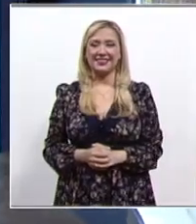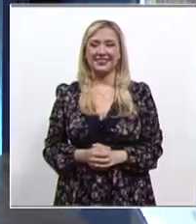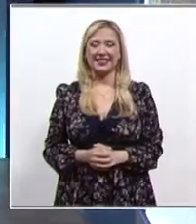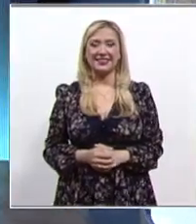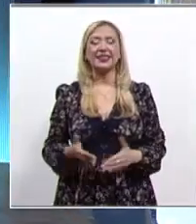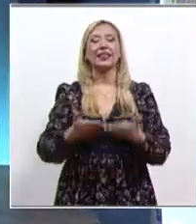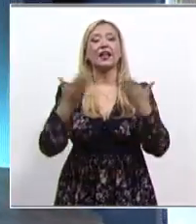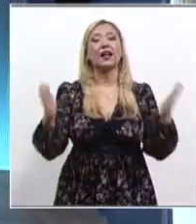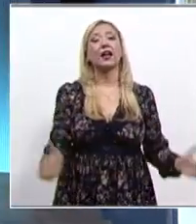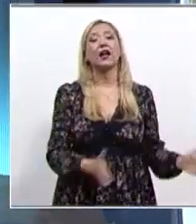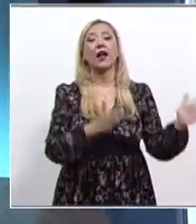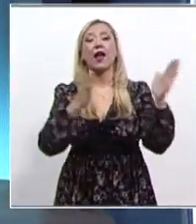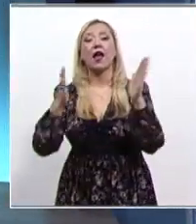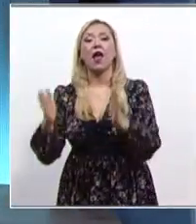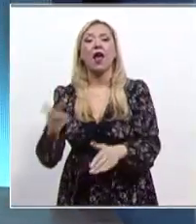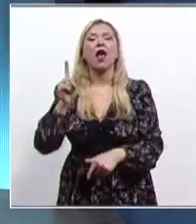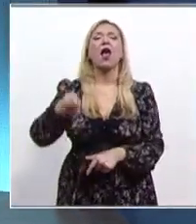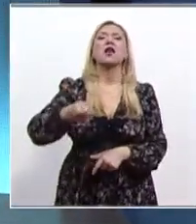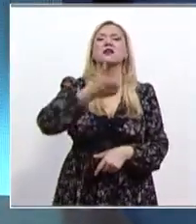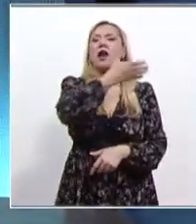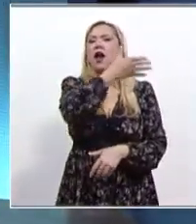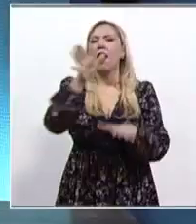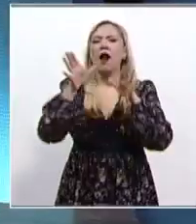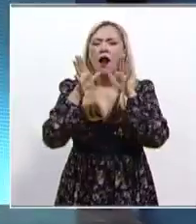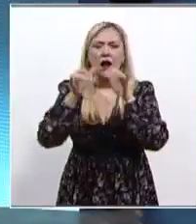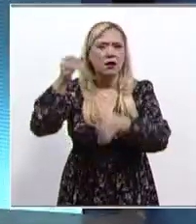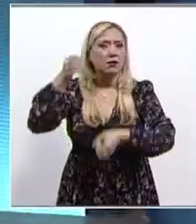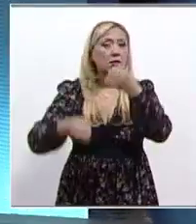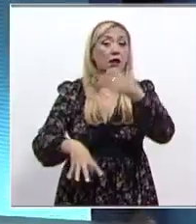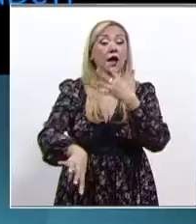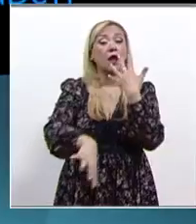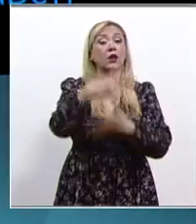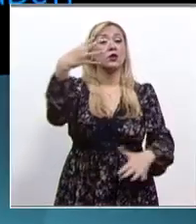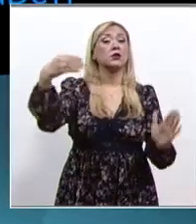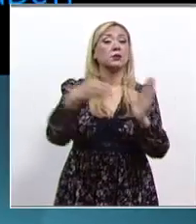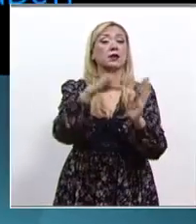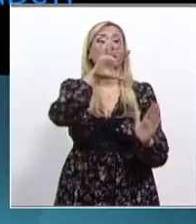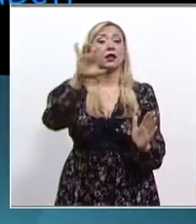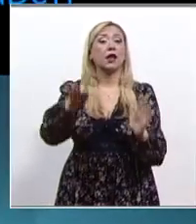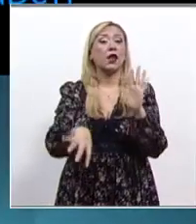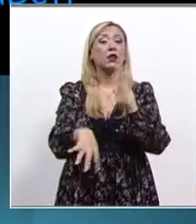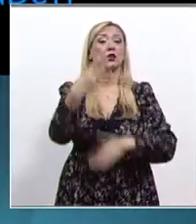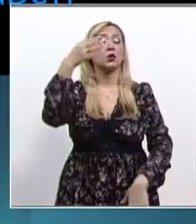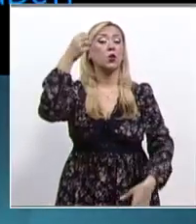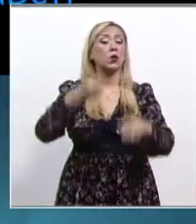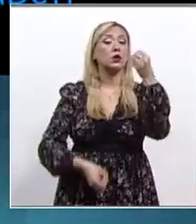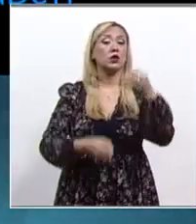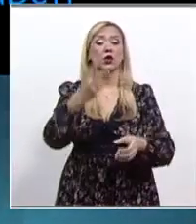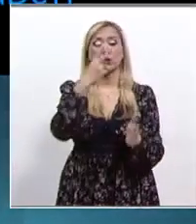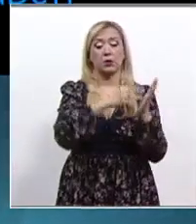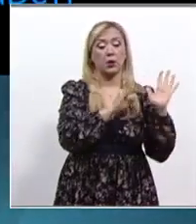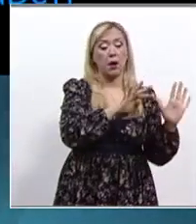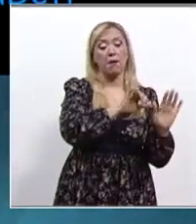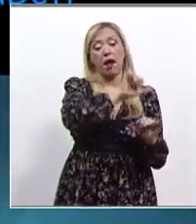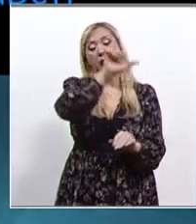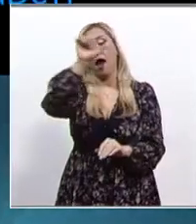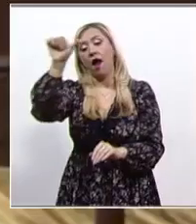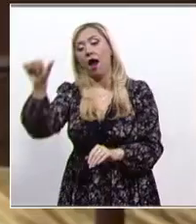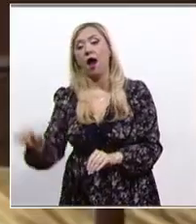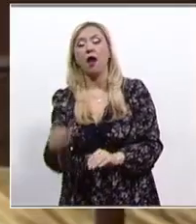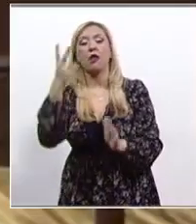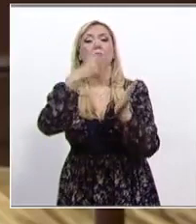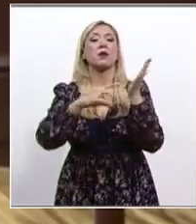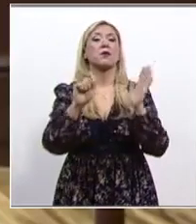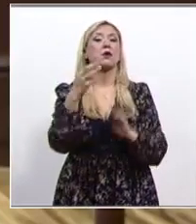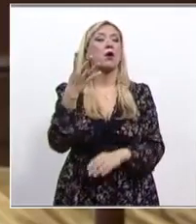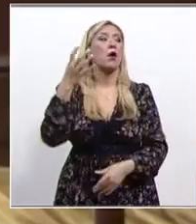Y en otro tema, la justicia agraria logró resolver 14.514 juicios de 2019 al cierre de julio de